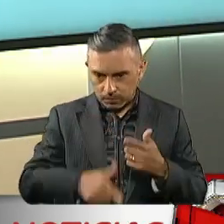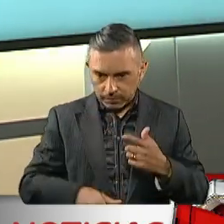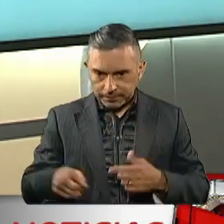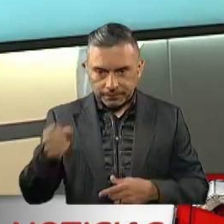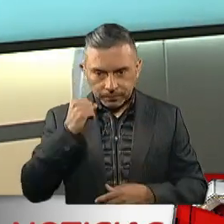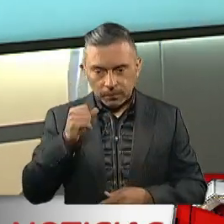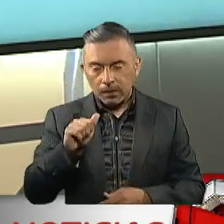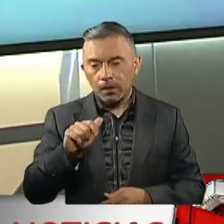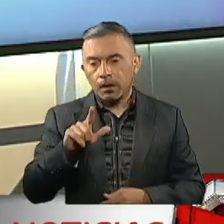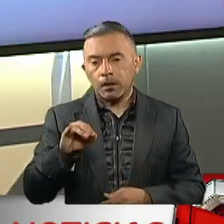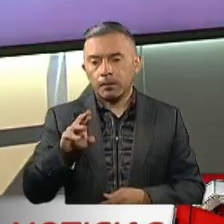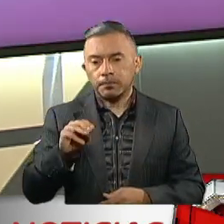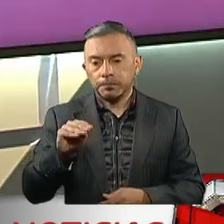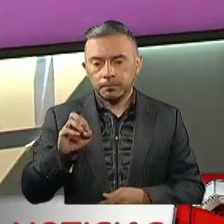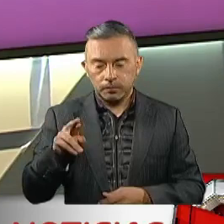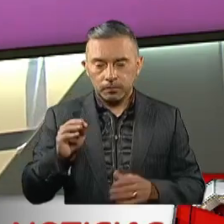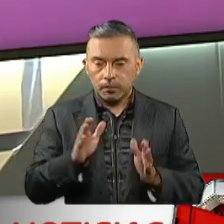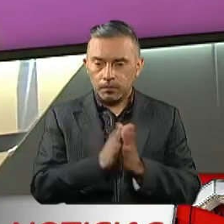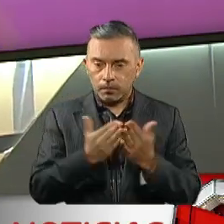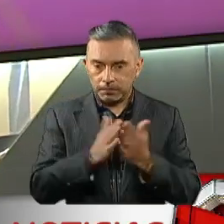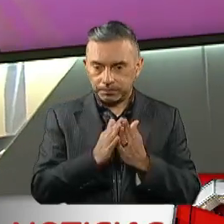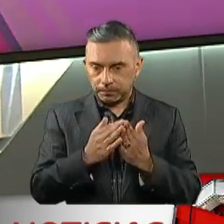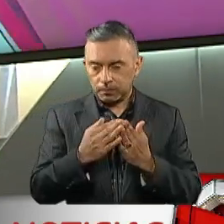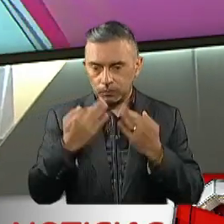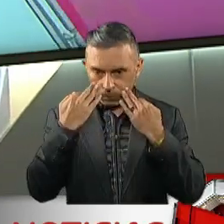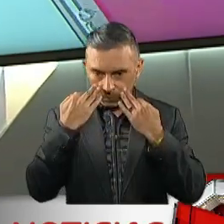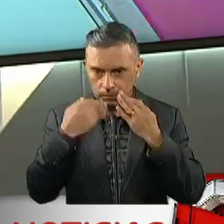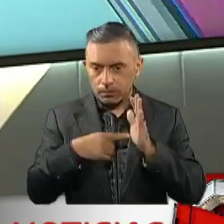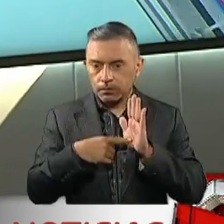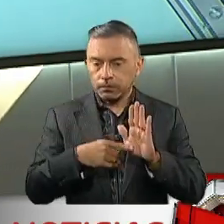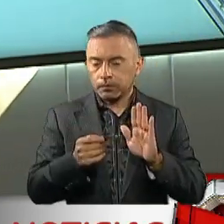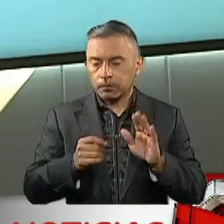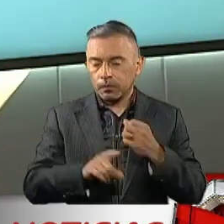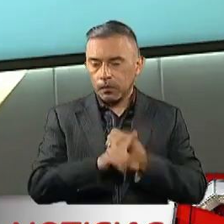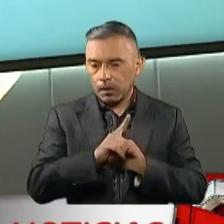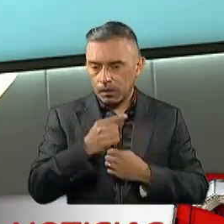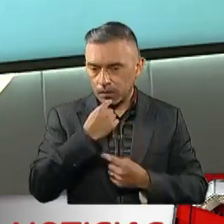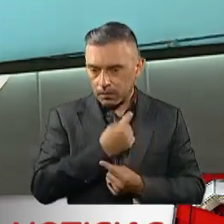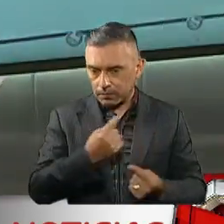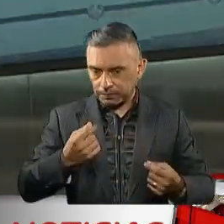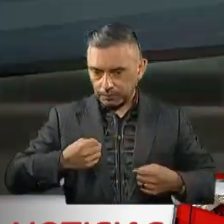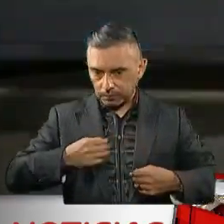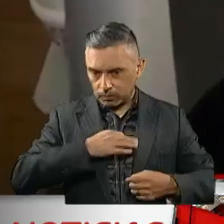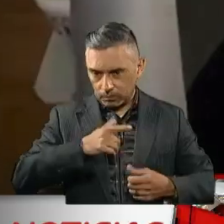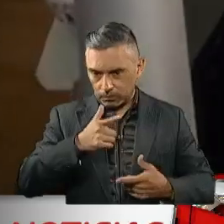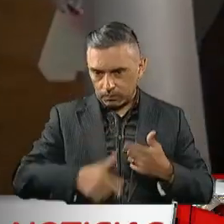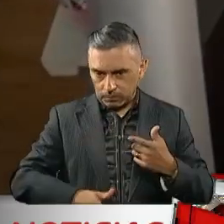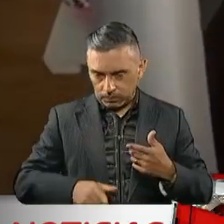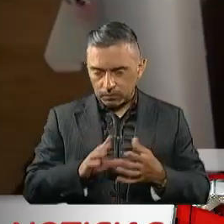Armenta Mier presenta libro que busca atender la problemática. Veamos.